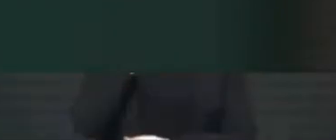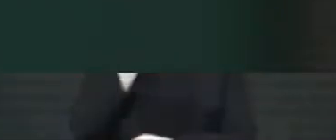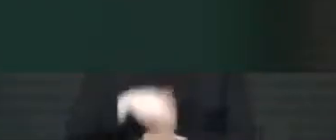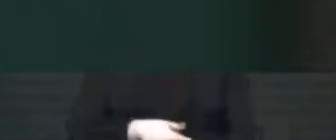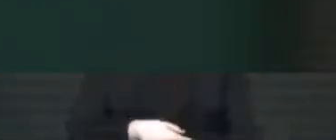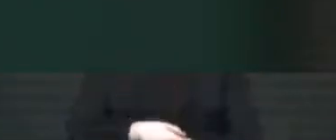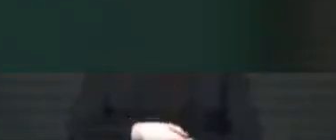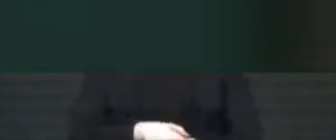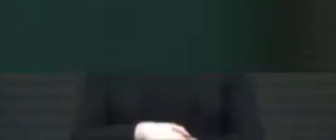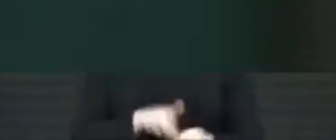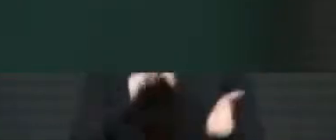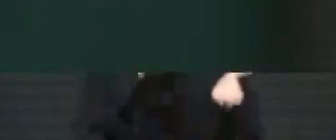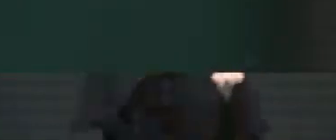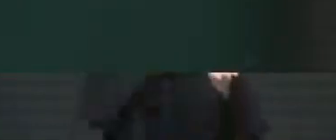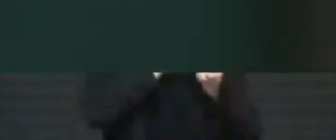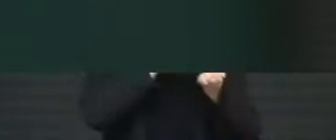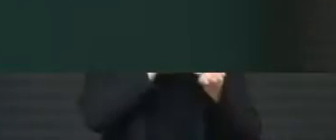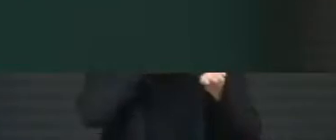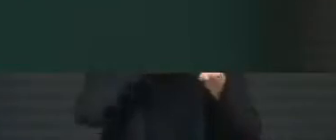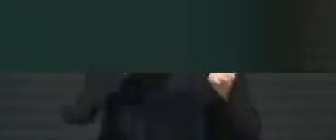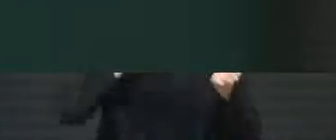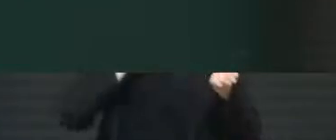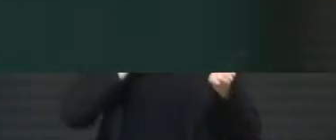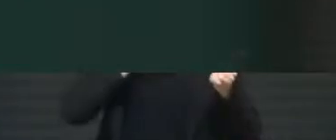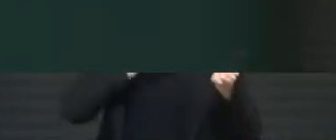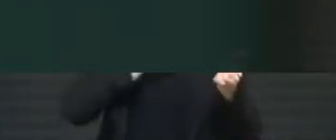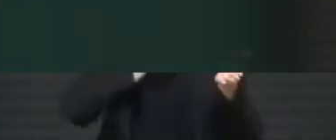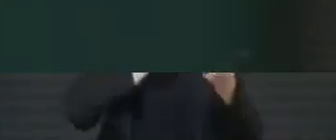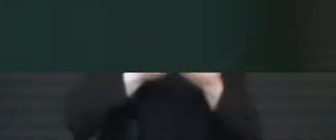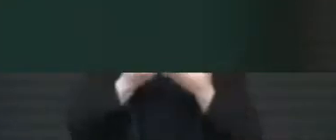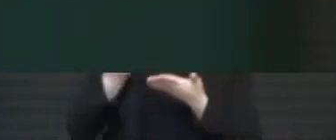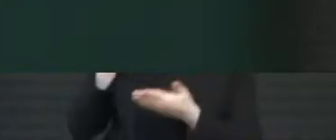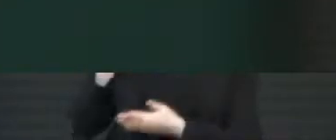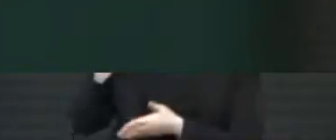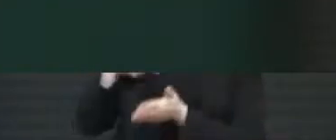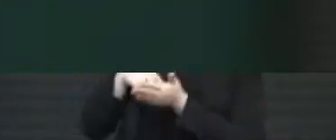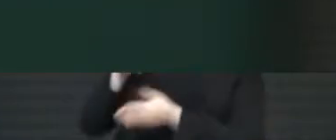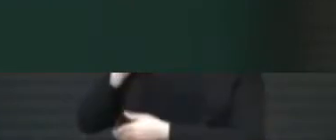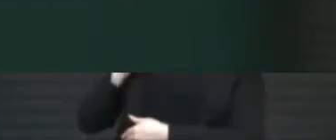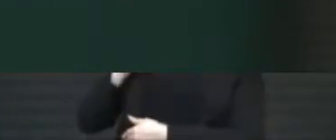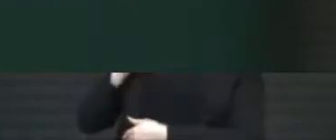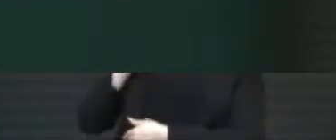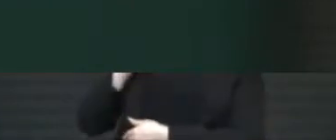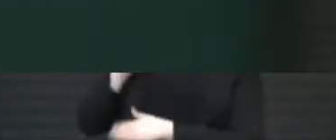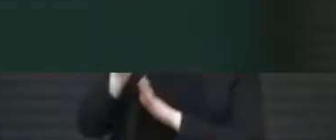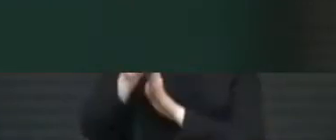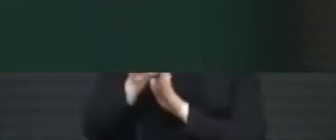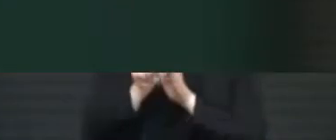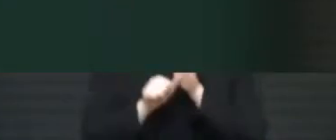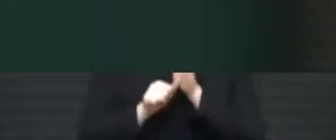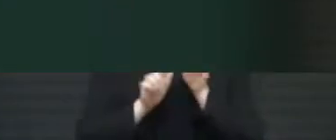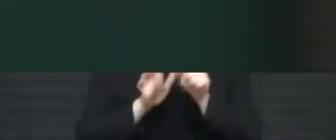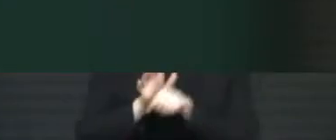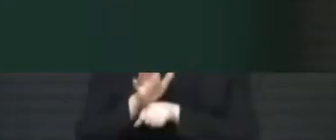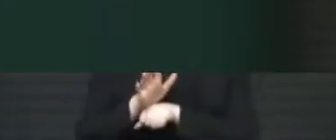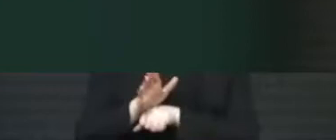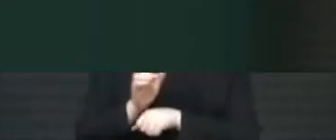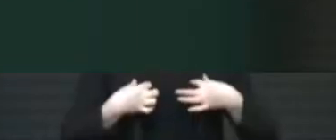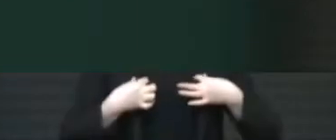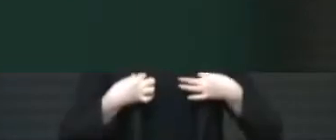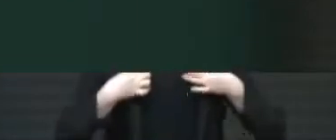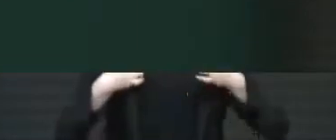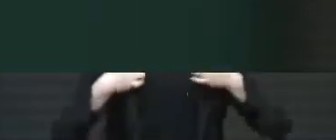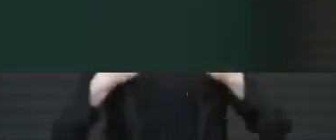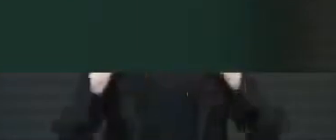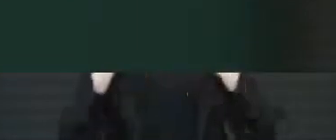para preescolar será este año de 820 pesos, de 920 pesos para primaria y 1000 pesos para secundaria, del cual